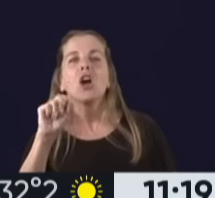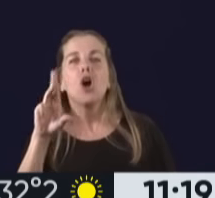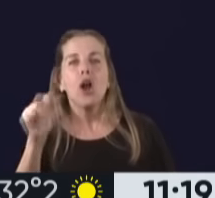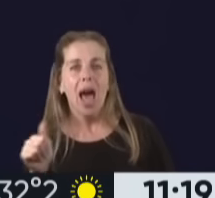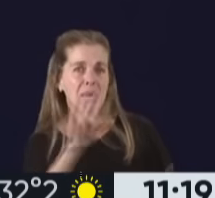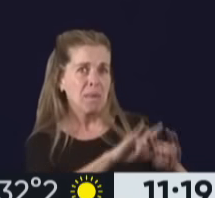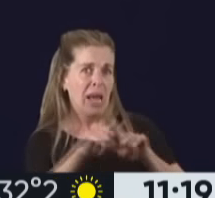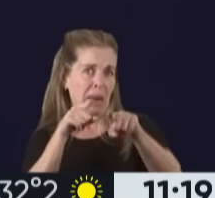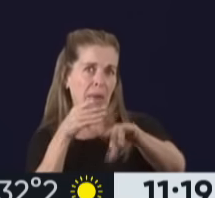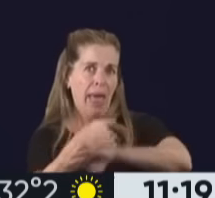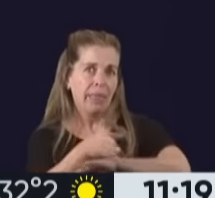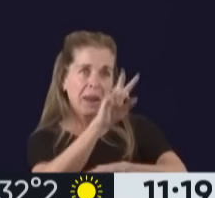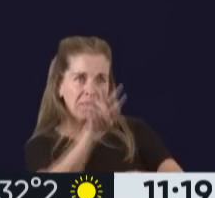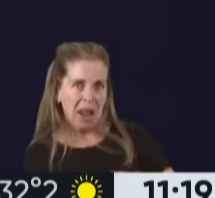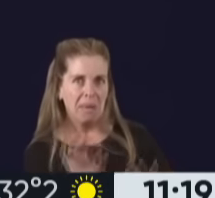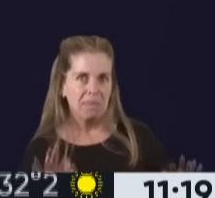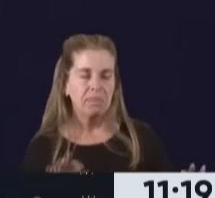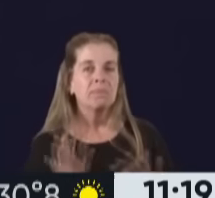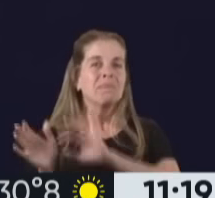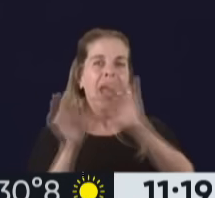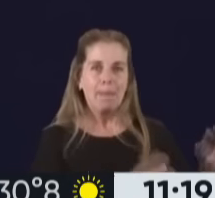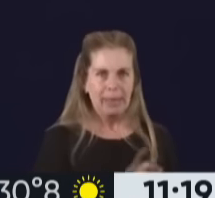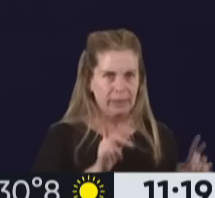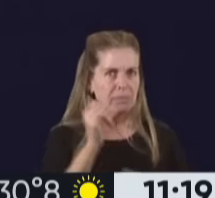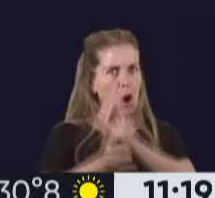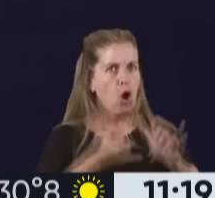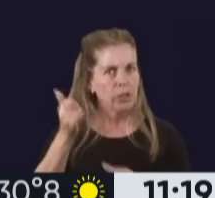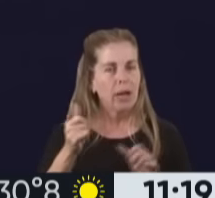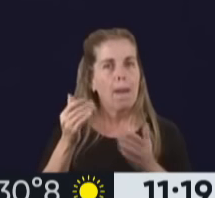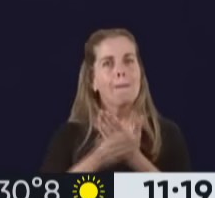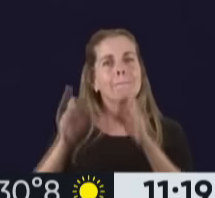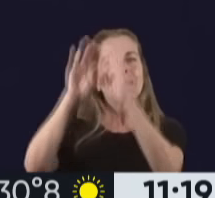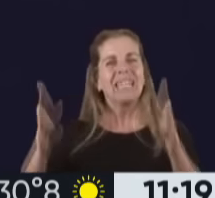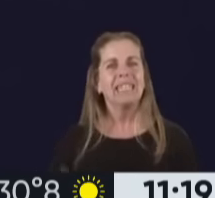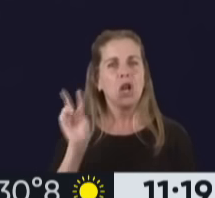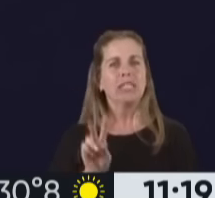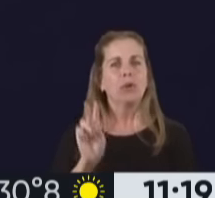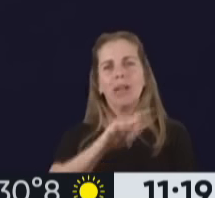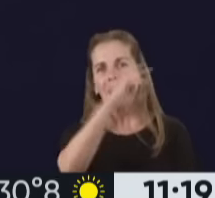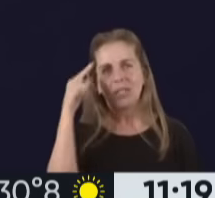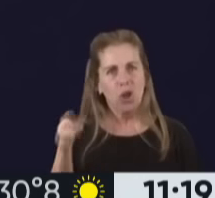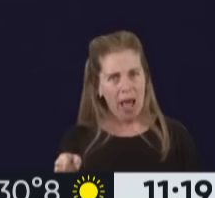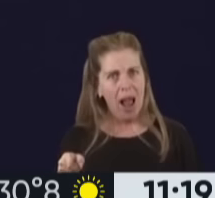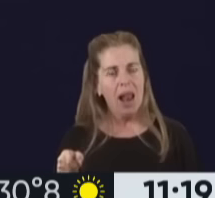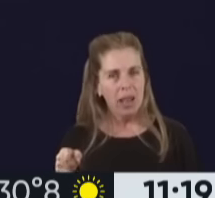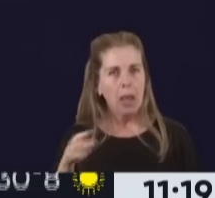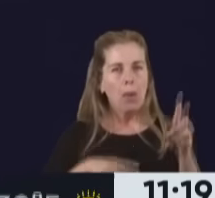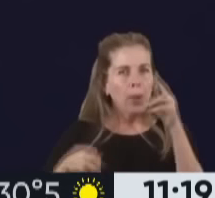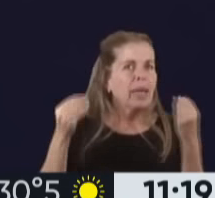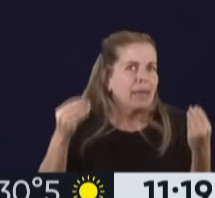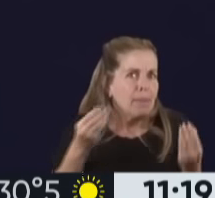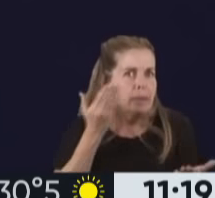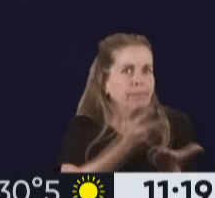Por otro lado, contarles que el Ministerio de Seguridad Nacional está apelando la decisión judicial que busca